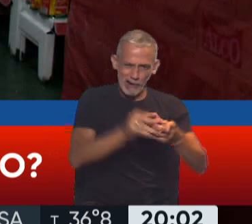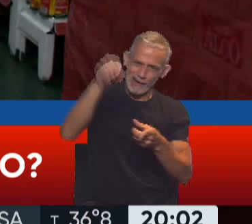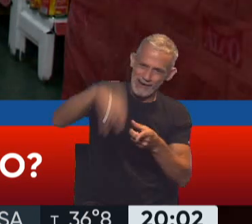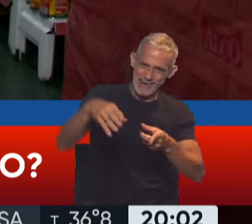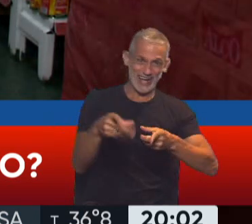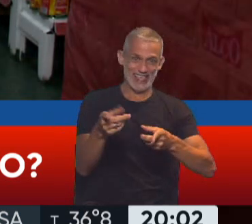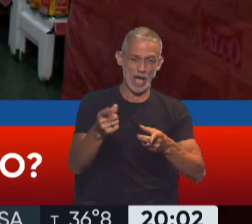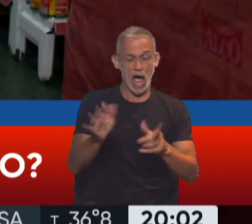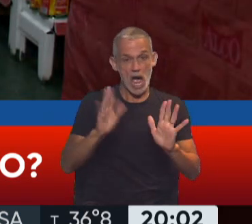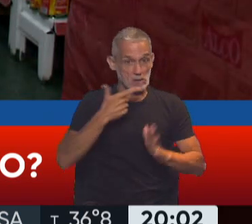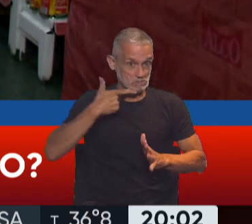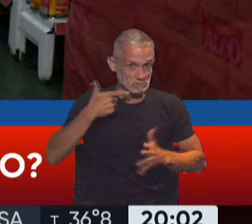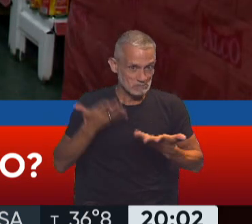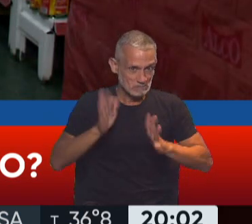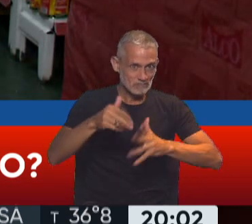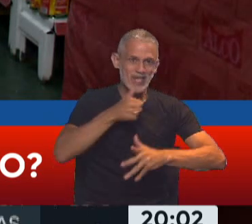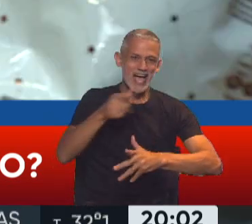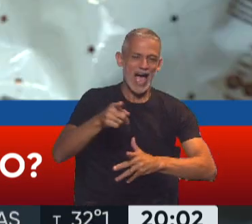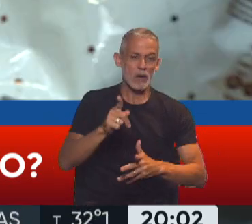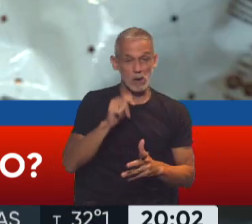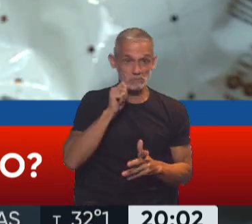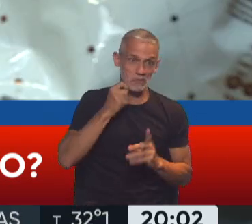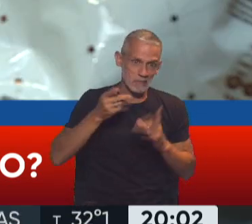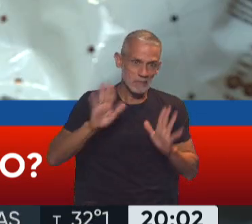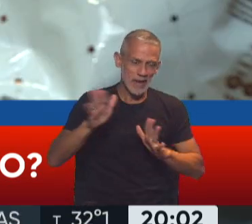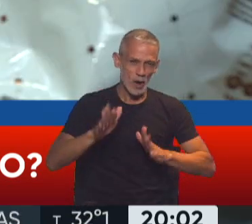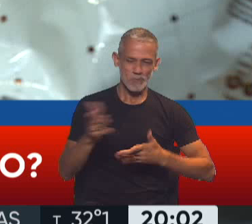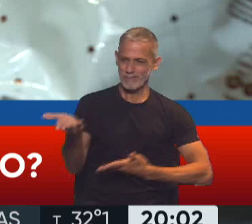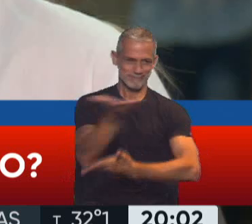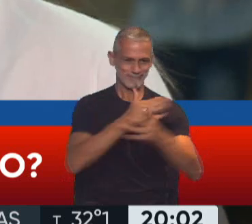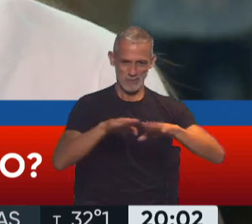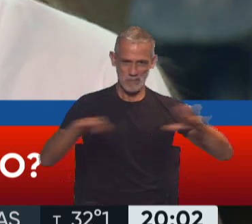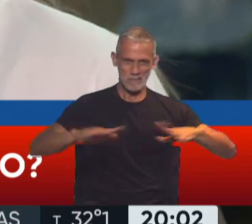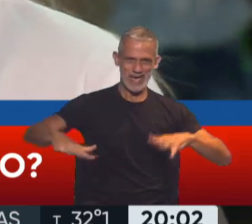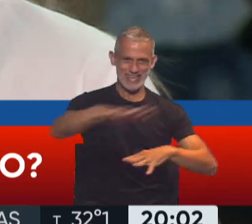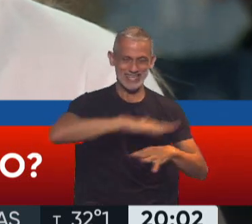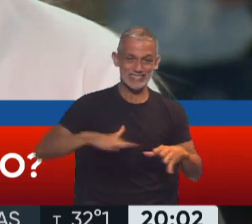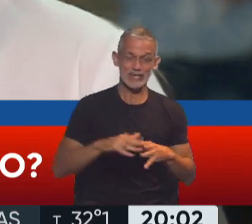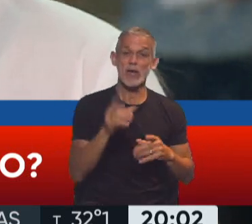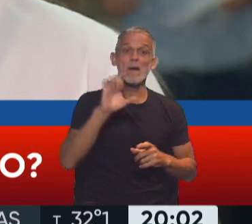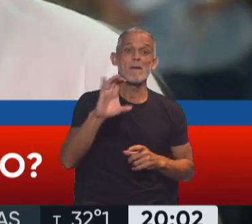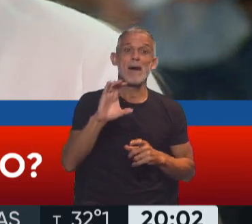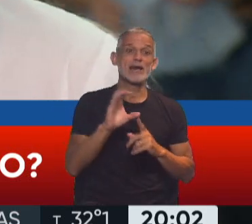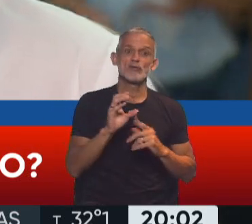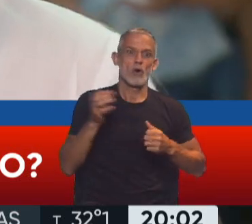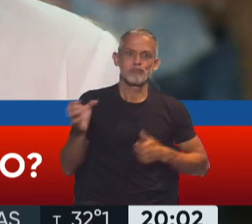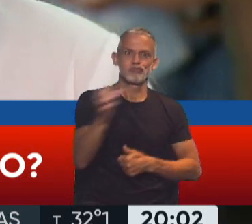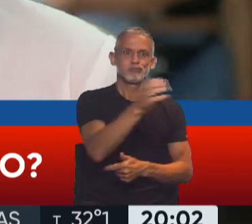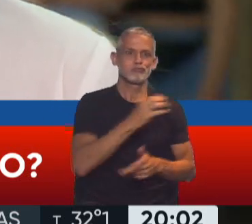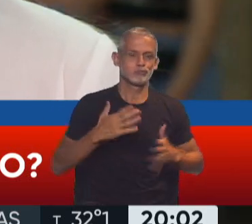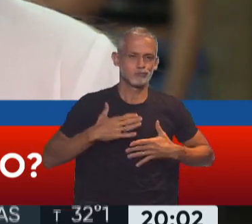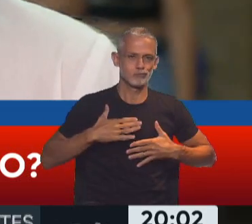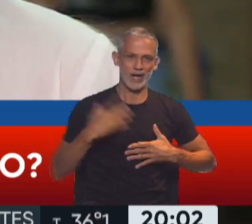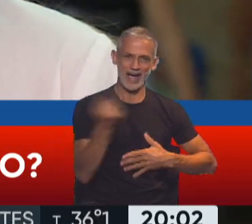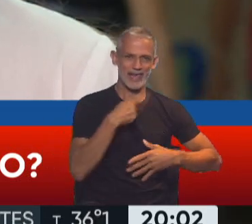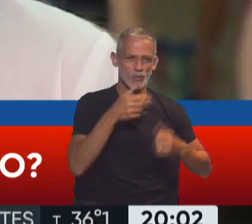para hacerlo un poquito más apetecible a la gente que está compartiendo la mesa con nosotros y que cada uno tenga su vaso de agua como para ir